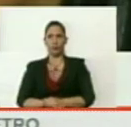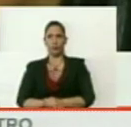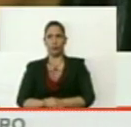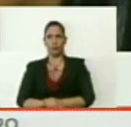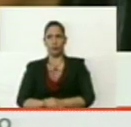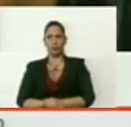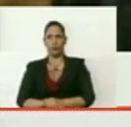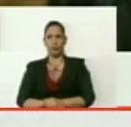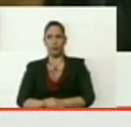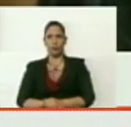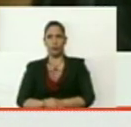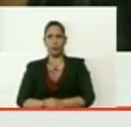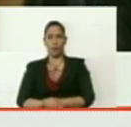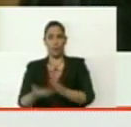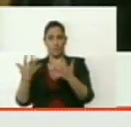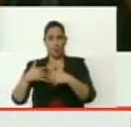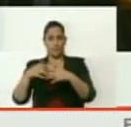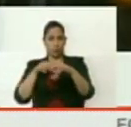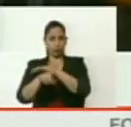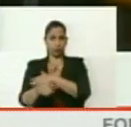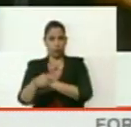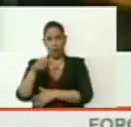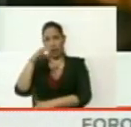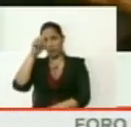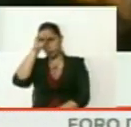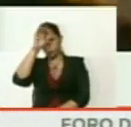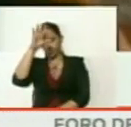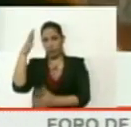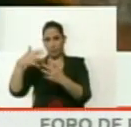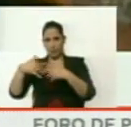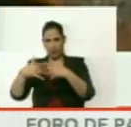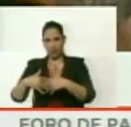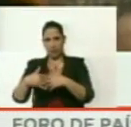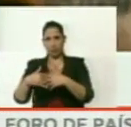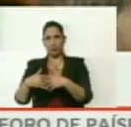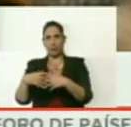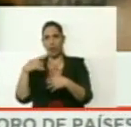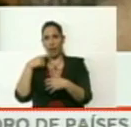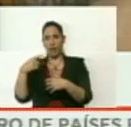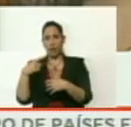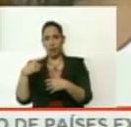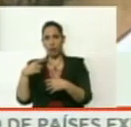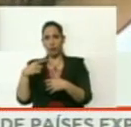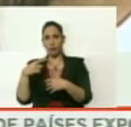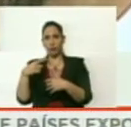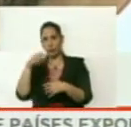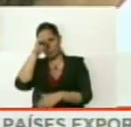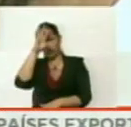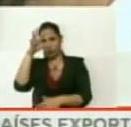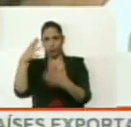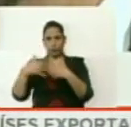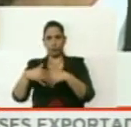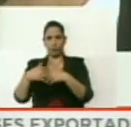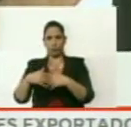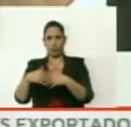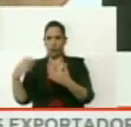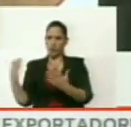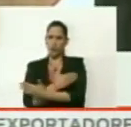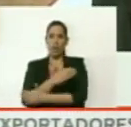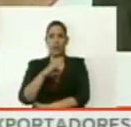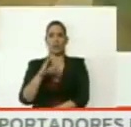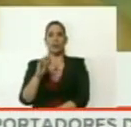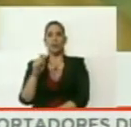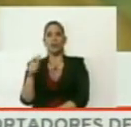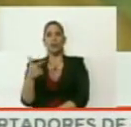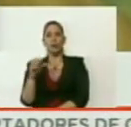fake, que fue empleado de Crystalex, que fue abogado de Crystalex, le dijo a Crystalex, tomen Citgo, tómense ustedes